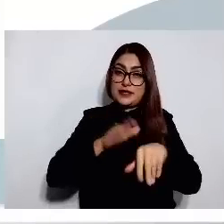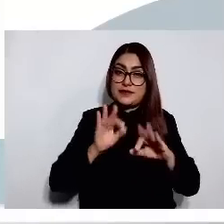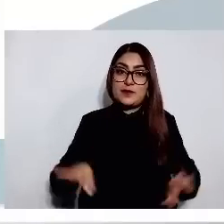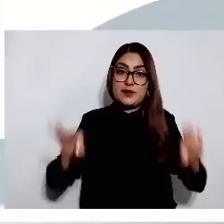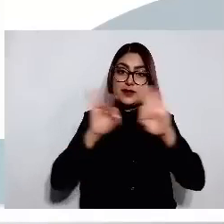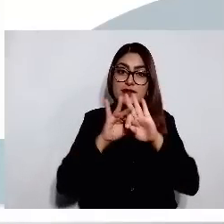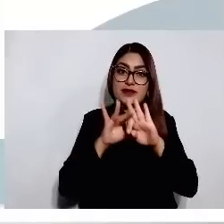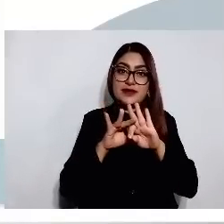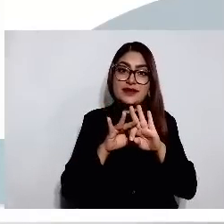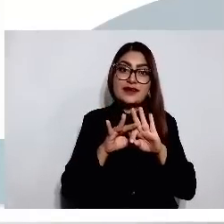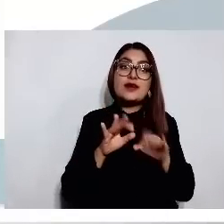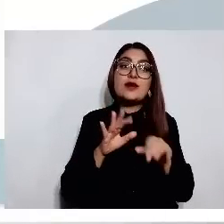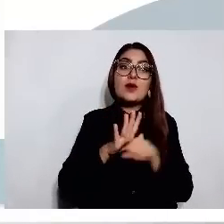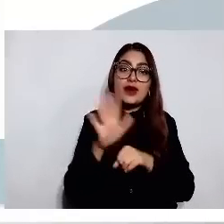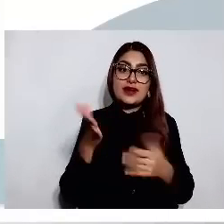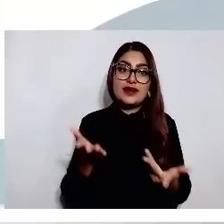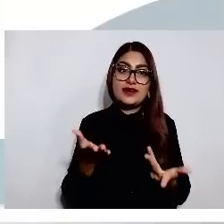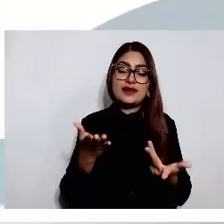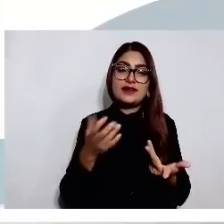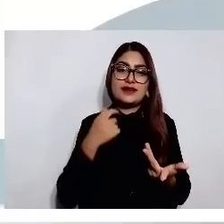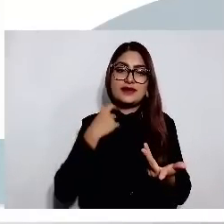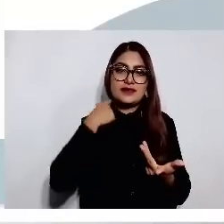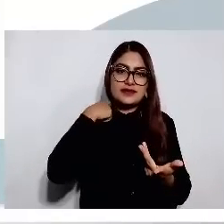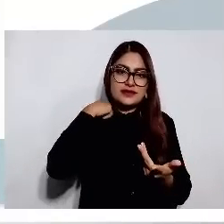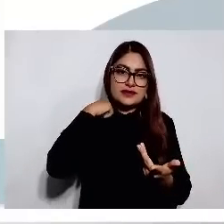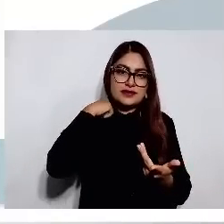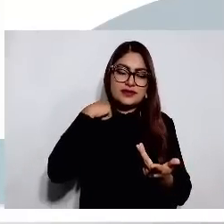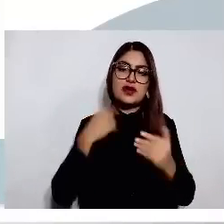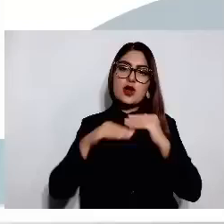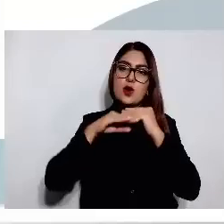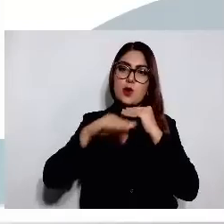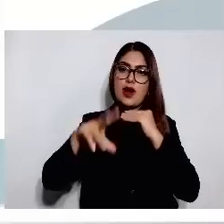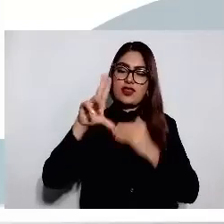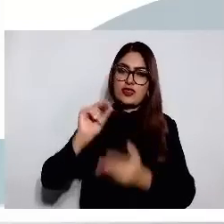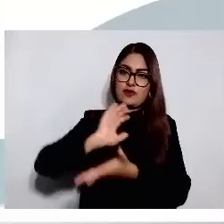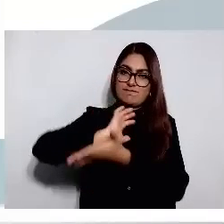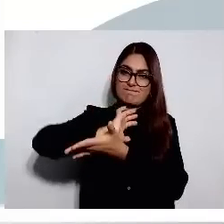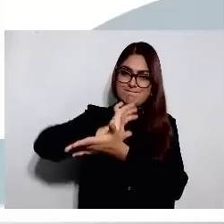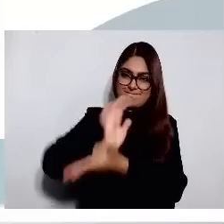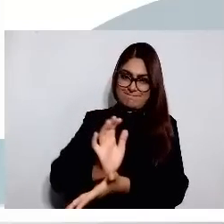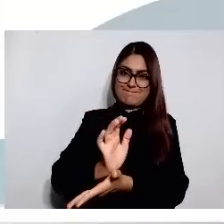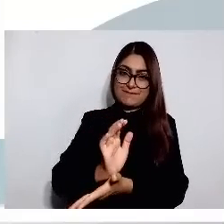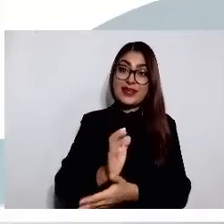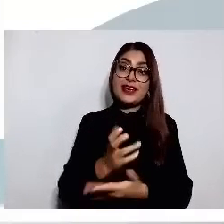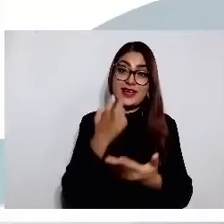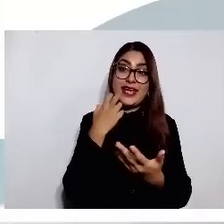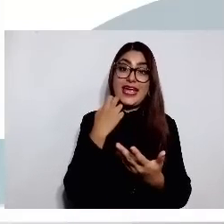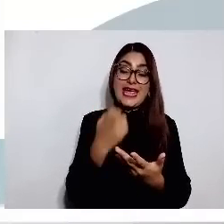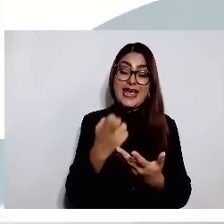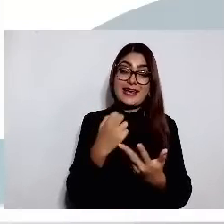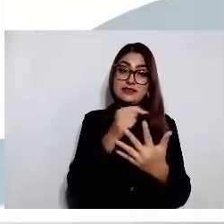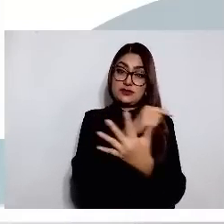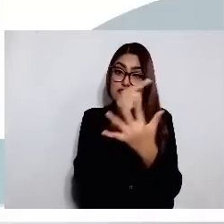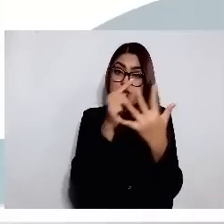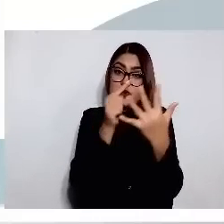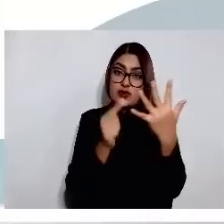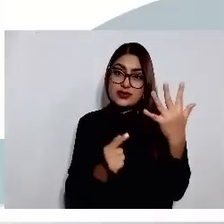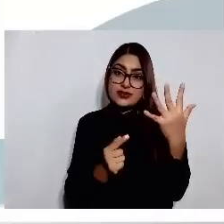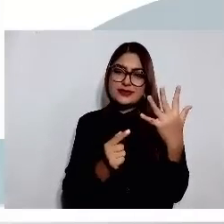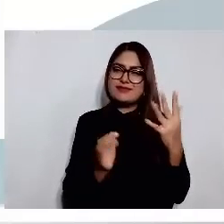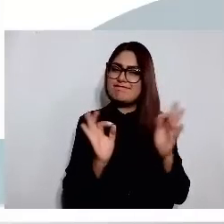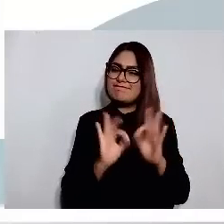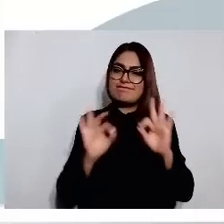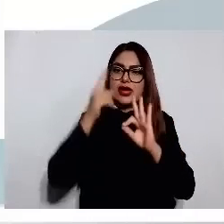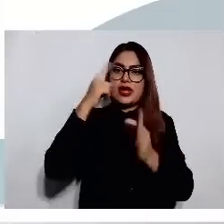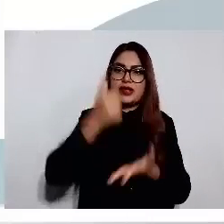no sé si existe esa palabra, la igualdad y la no discriminación. Entonces, estos principios son los que nos van a ayudar a modificar